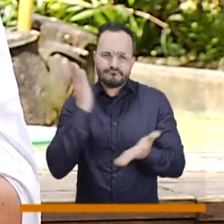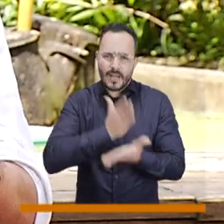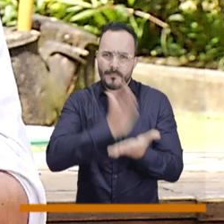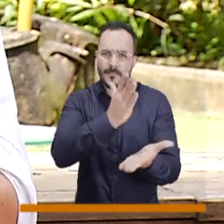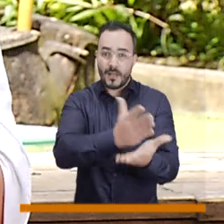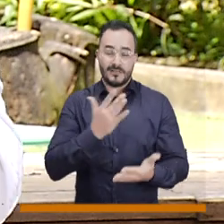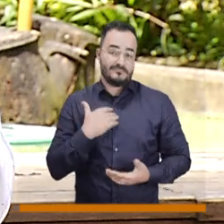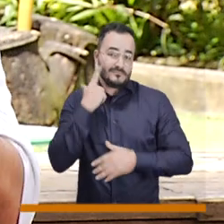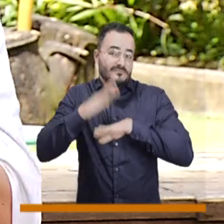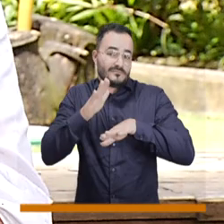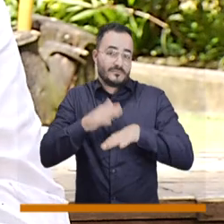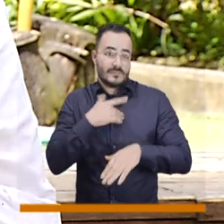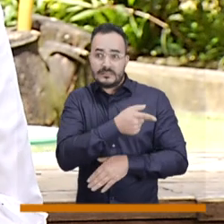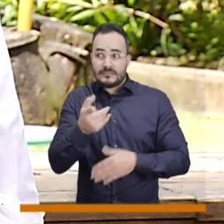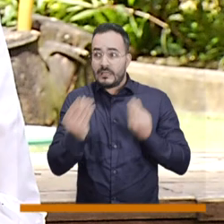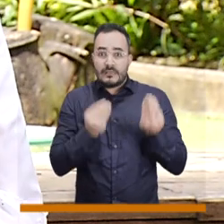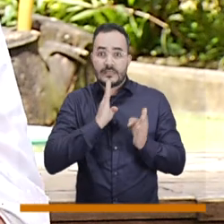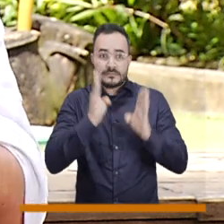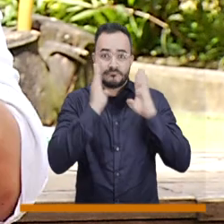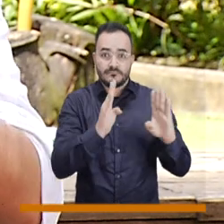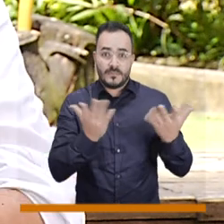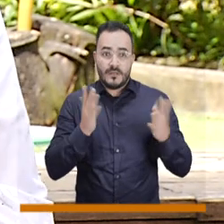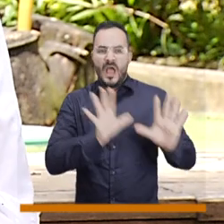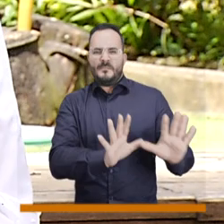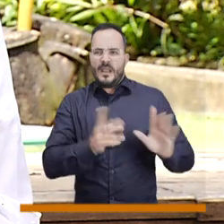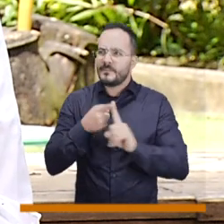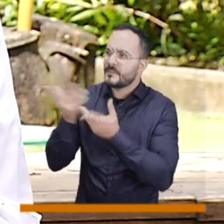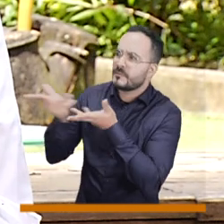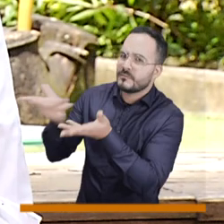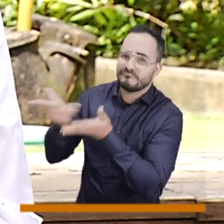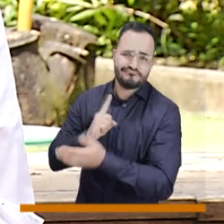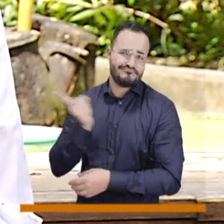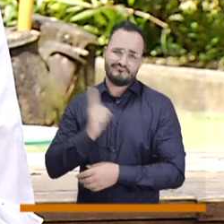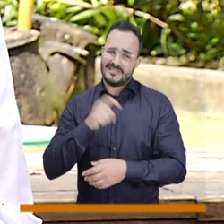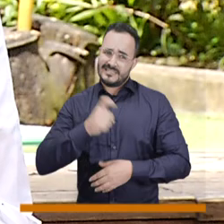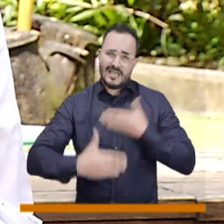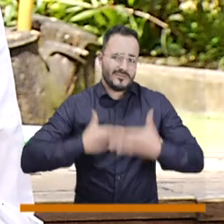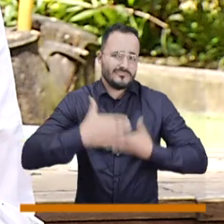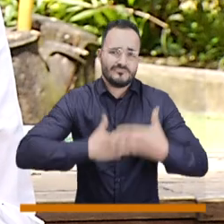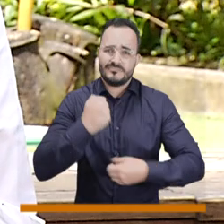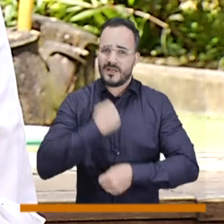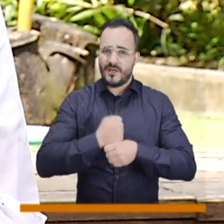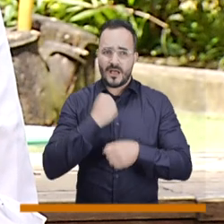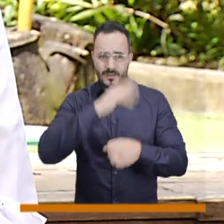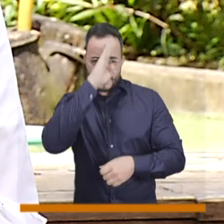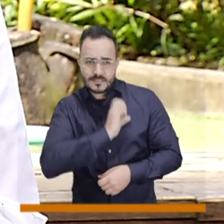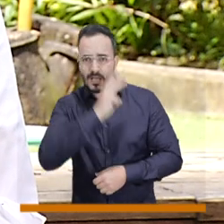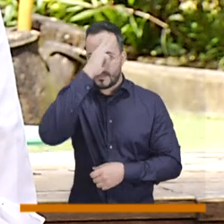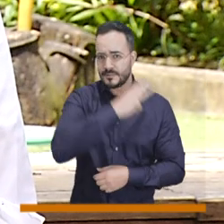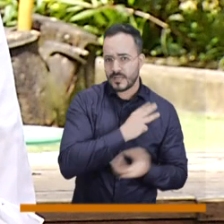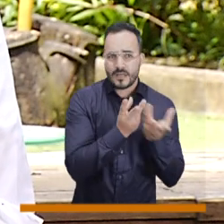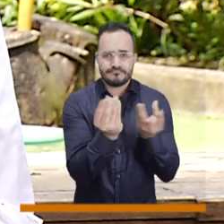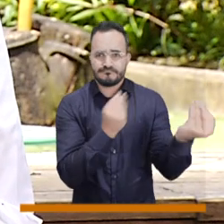no pueden parar porque haya una disyuntiva gubernamental, y por el contrario tenemos que seguir fortaleciendo mucho más las capacidades operacionales de las fuerzas